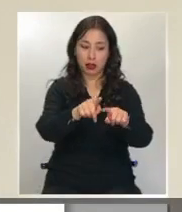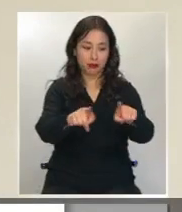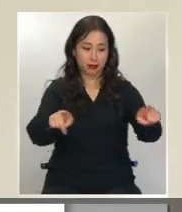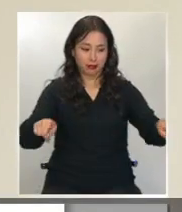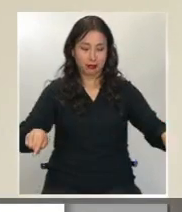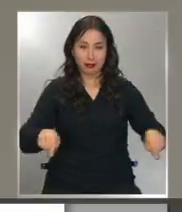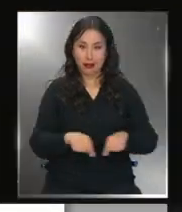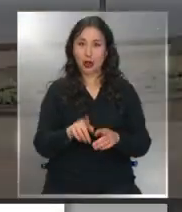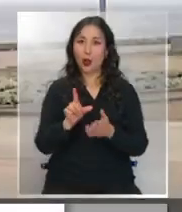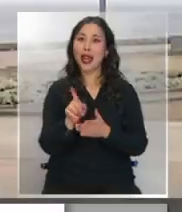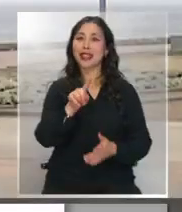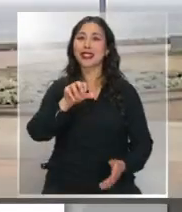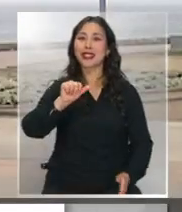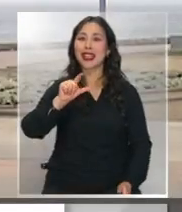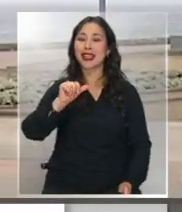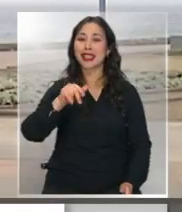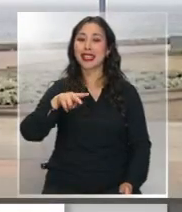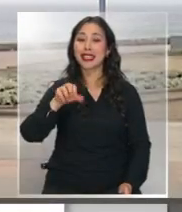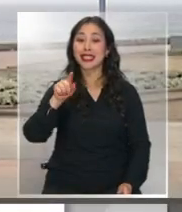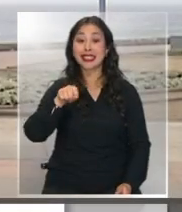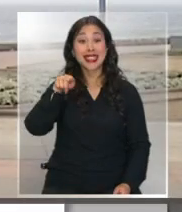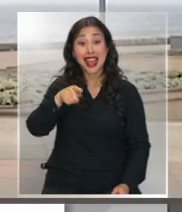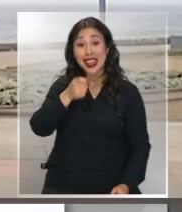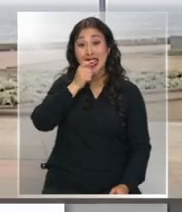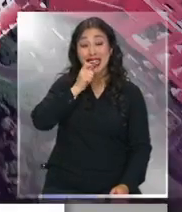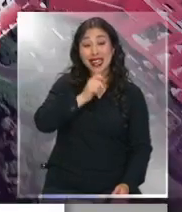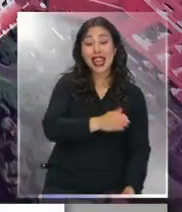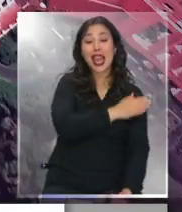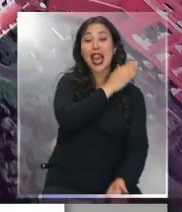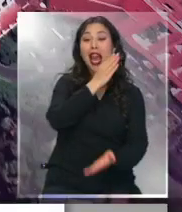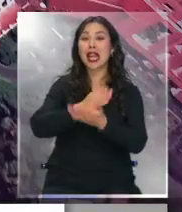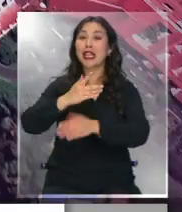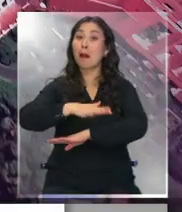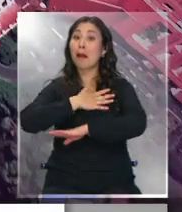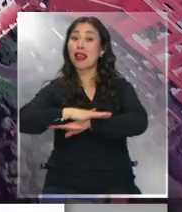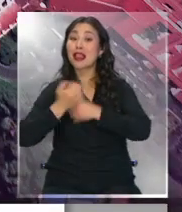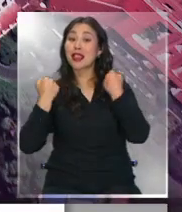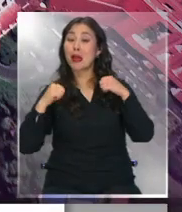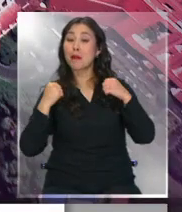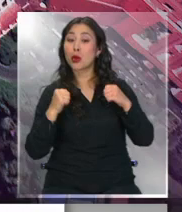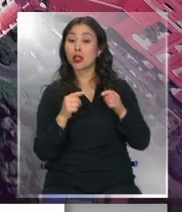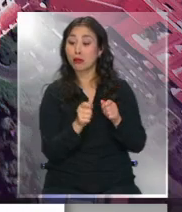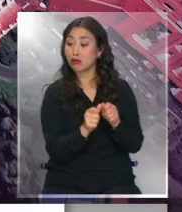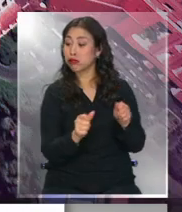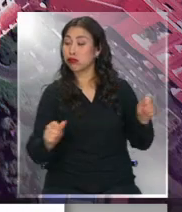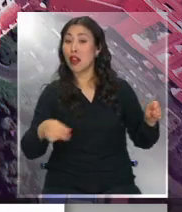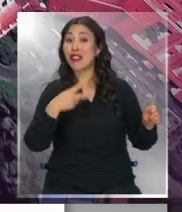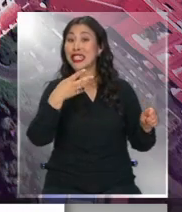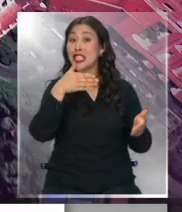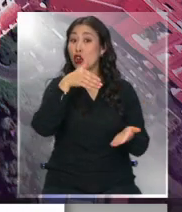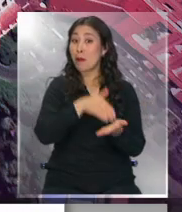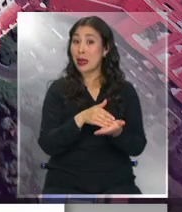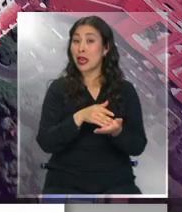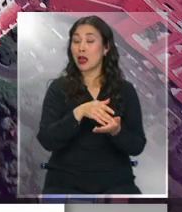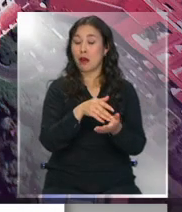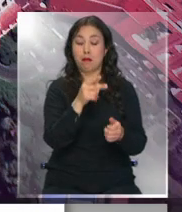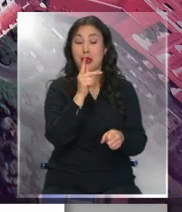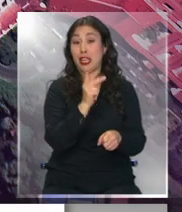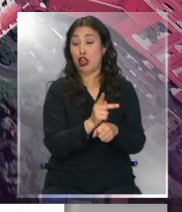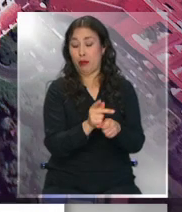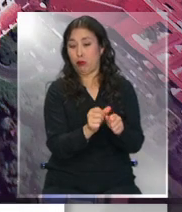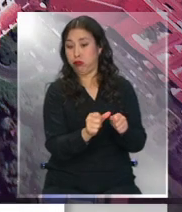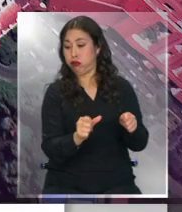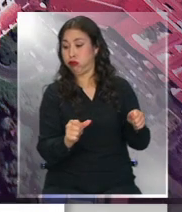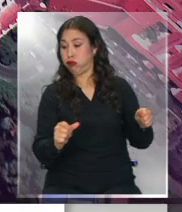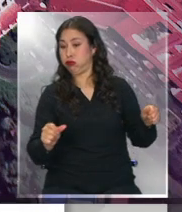Las Salinas. Desde esta heladería y hasta la playa del deporte, 25.000 metros cuadrados, que con documentos en